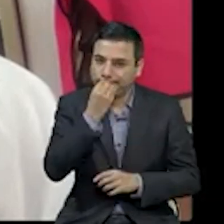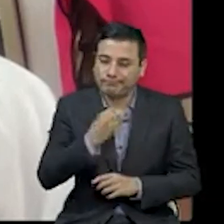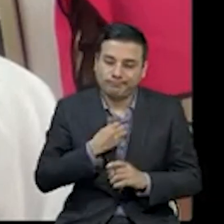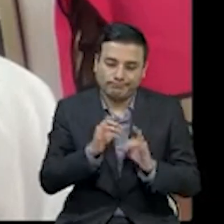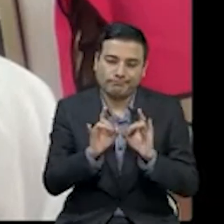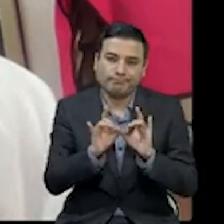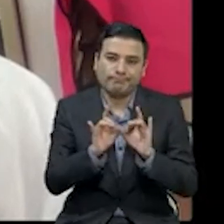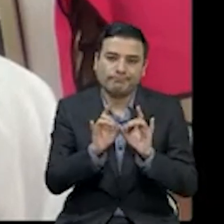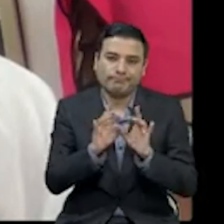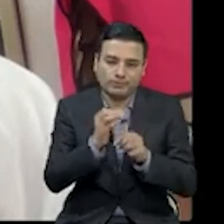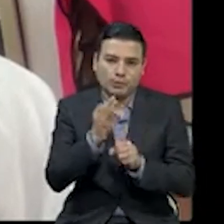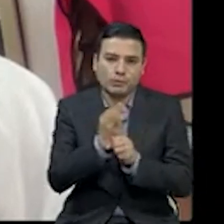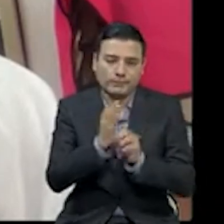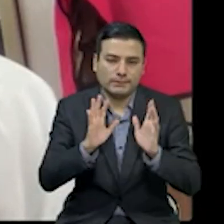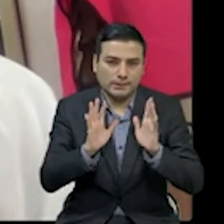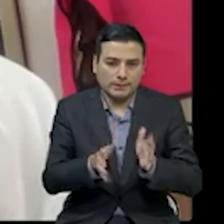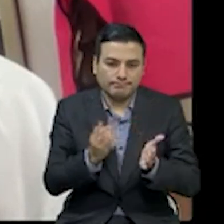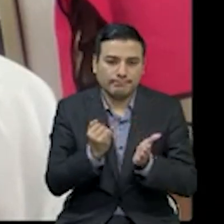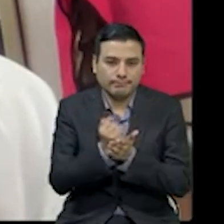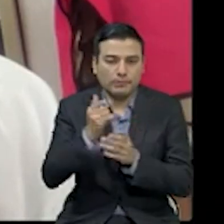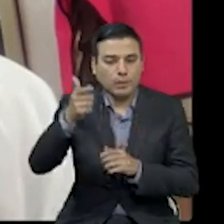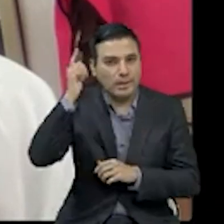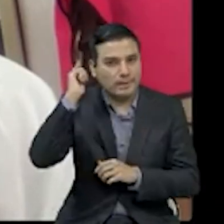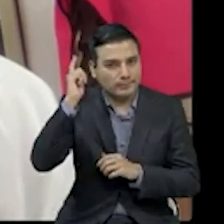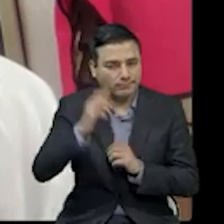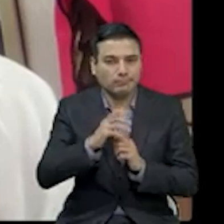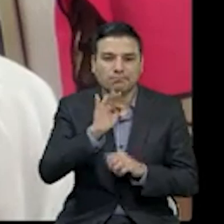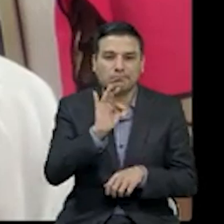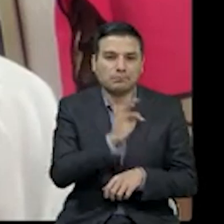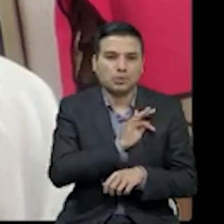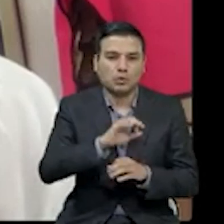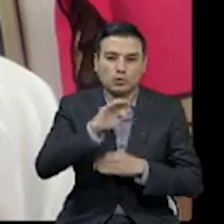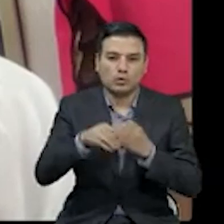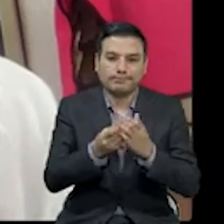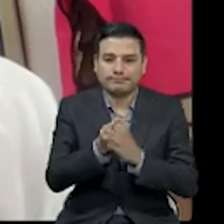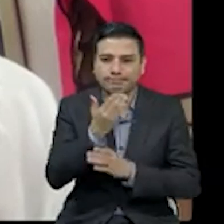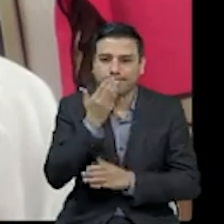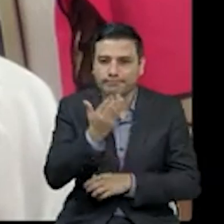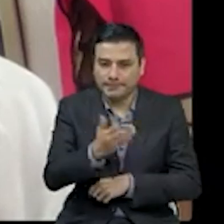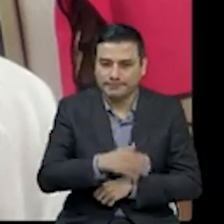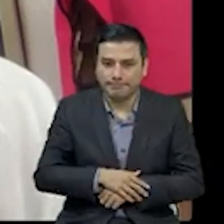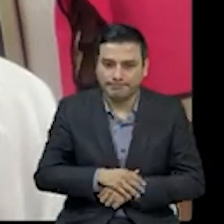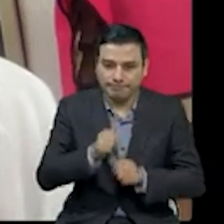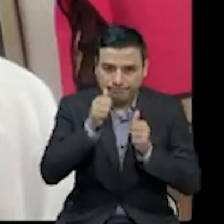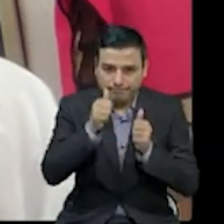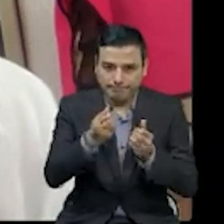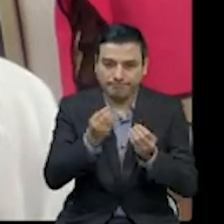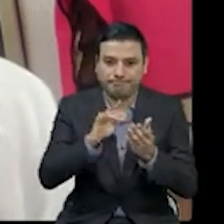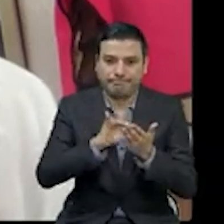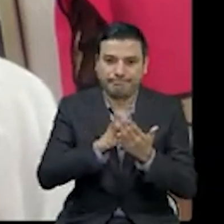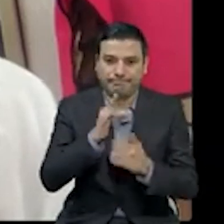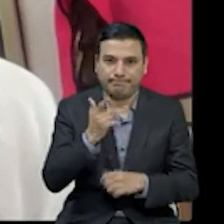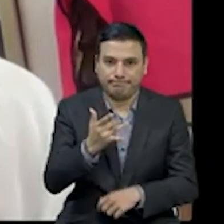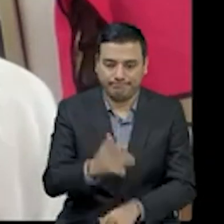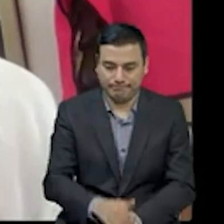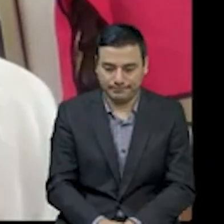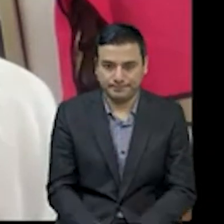están tomando medidas y esperamos y confiamos para que esto se pueda realizar de la mejor manera. Por su atención, muchas gracias.